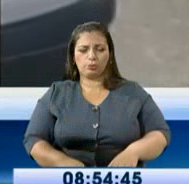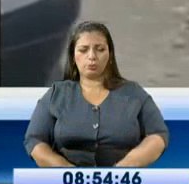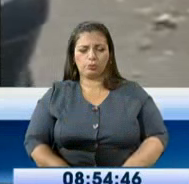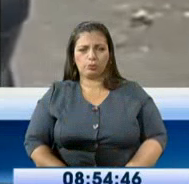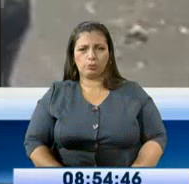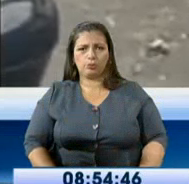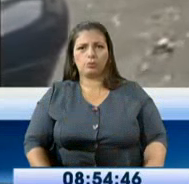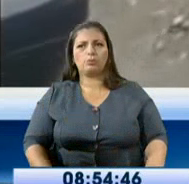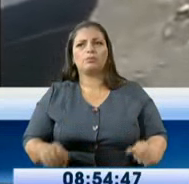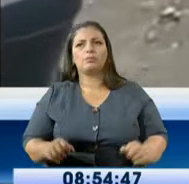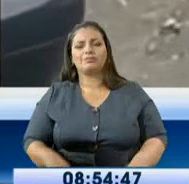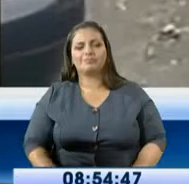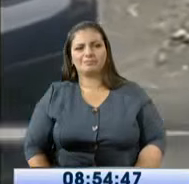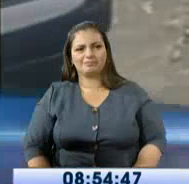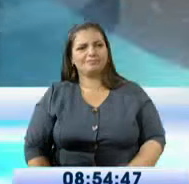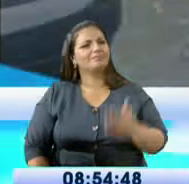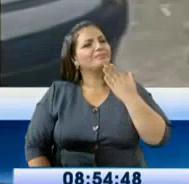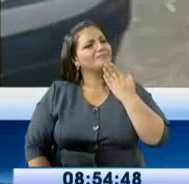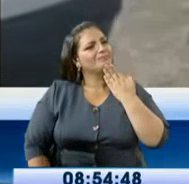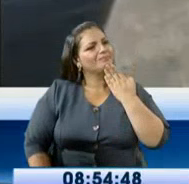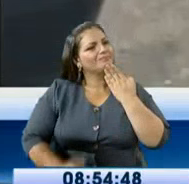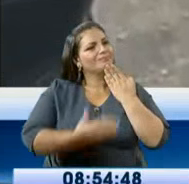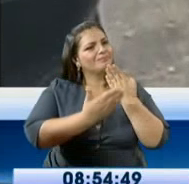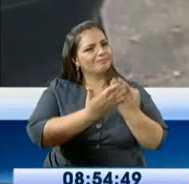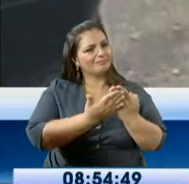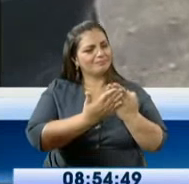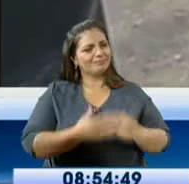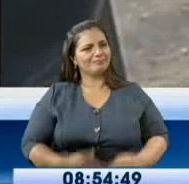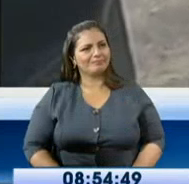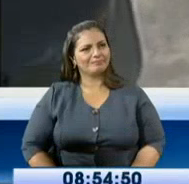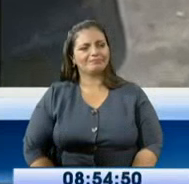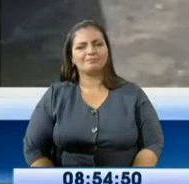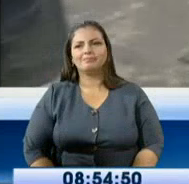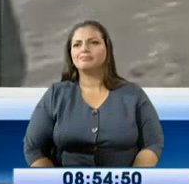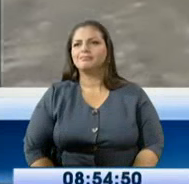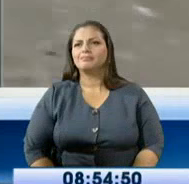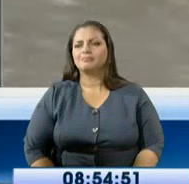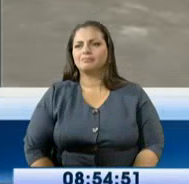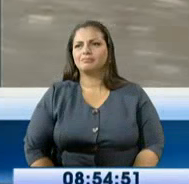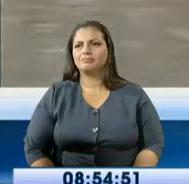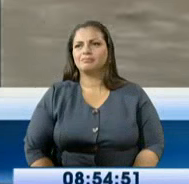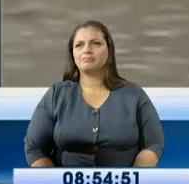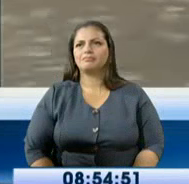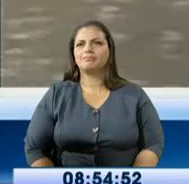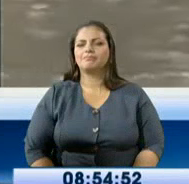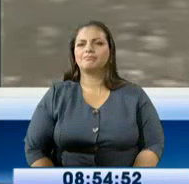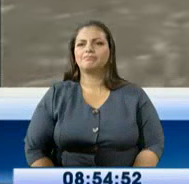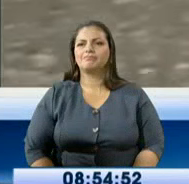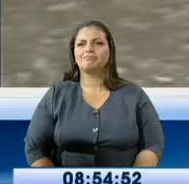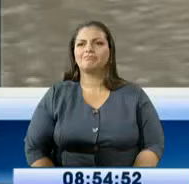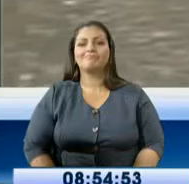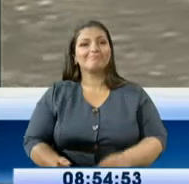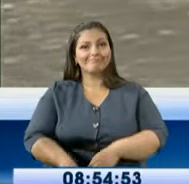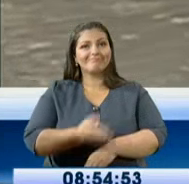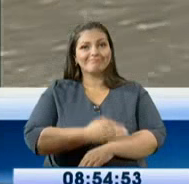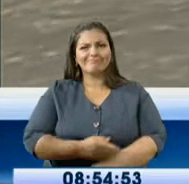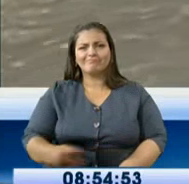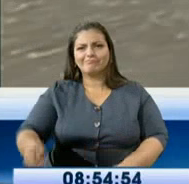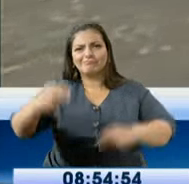del departamento de Interagua, justamente que se encuentra ya, obviamente vieron nuestro reporte y